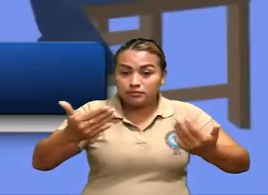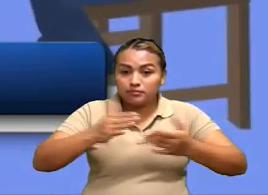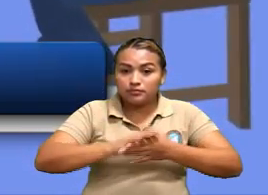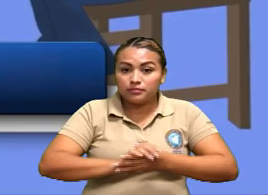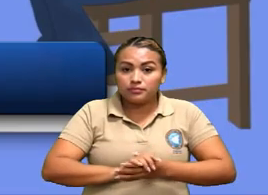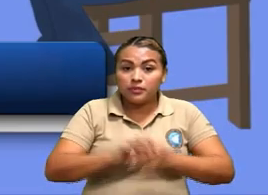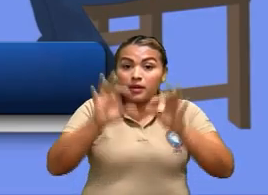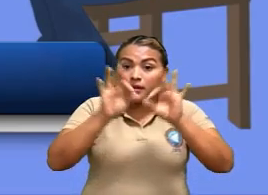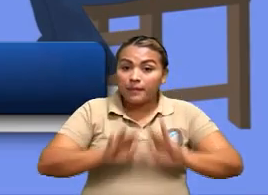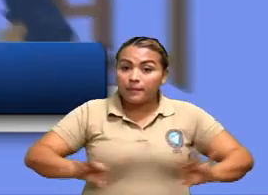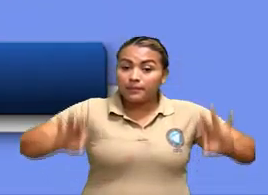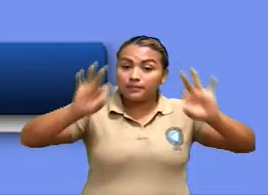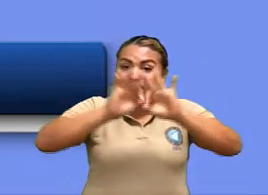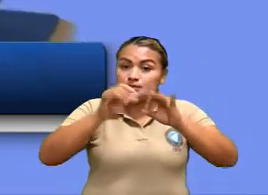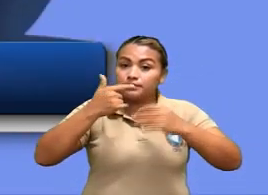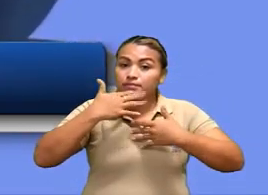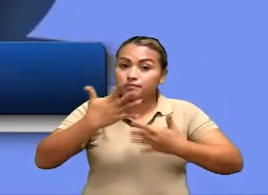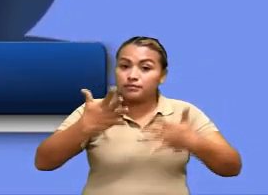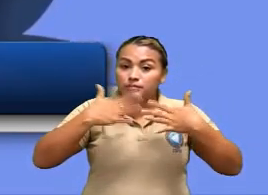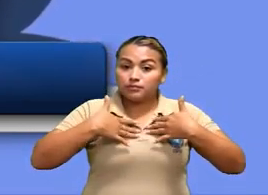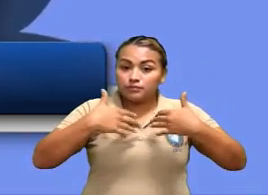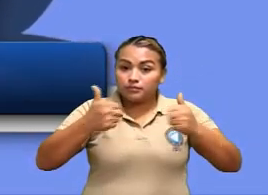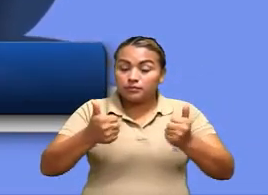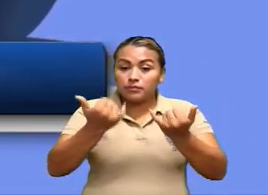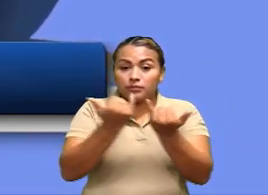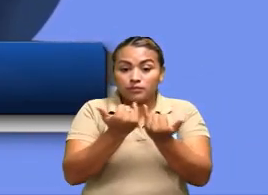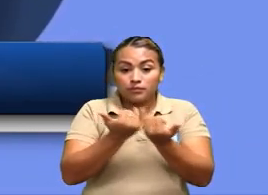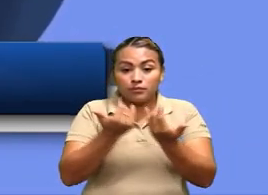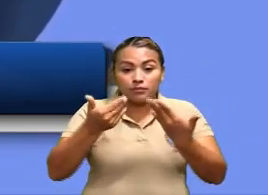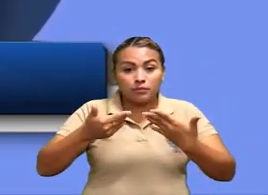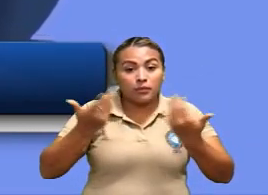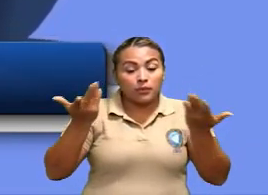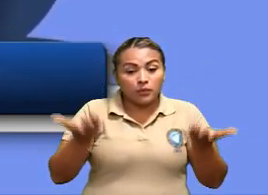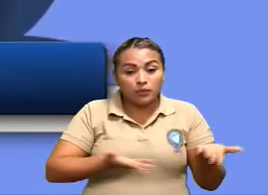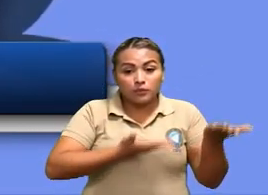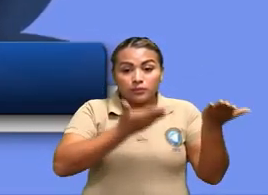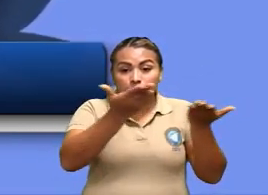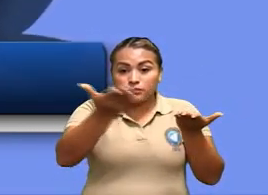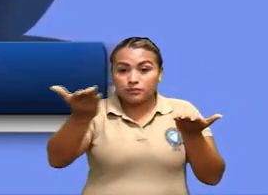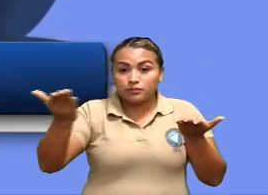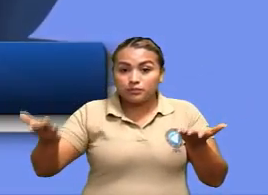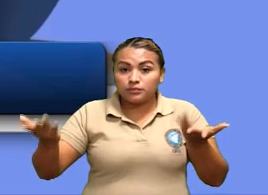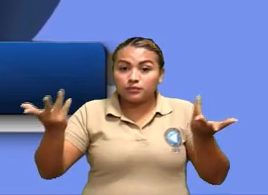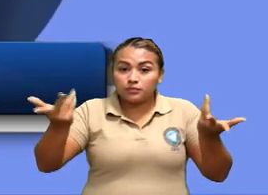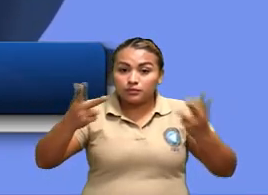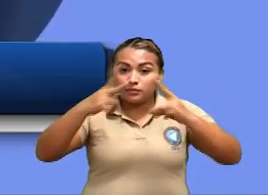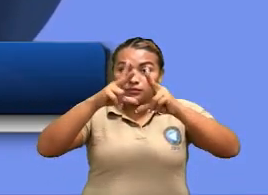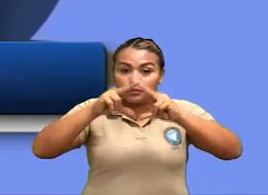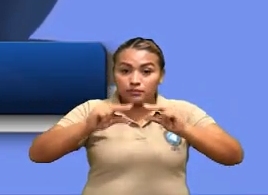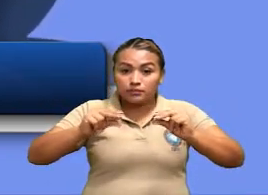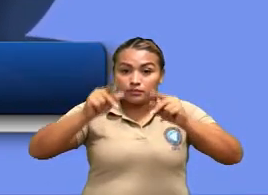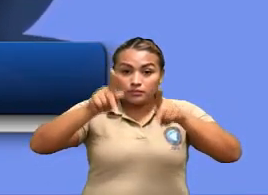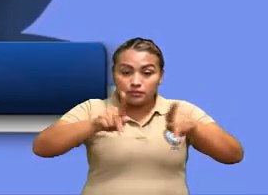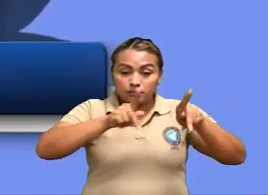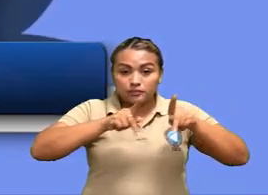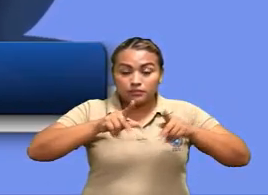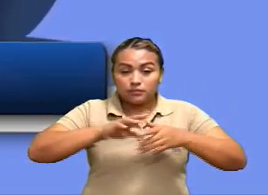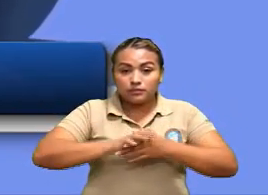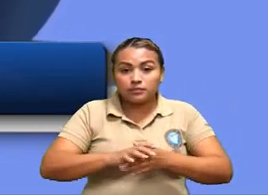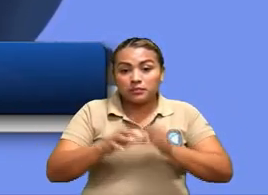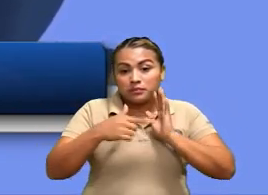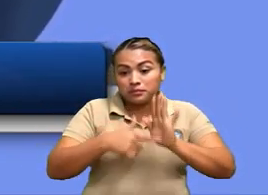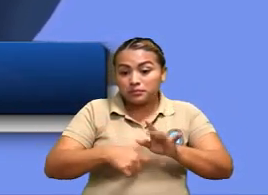porque la salud también va hasta la puerta del hogar de los nicaragüenses. En el caso, por ejemplo, de un